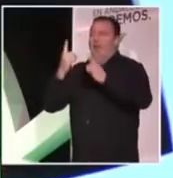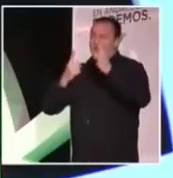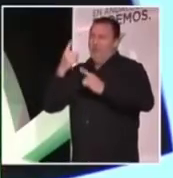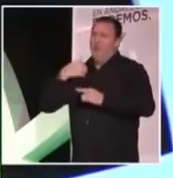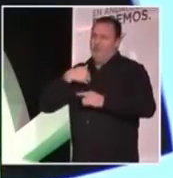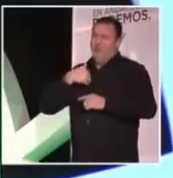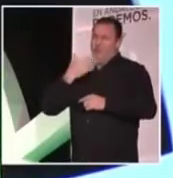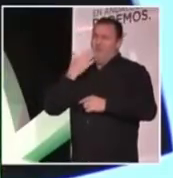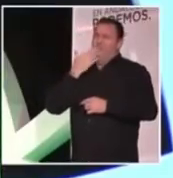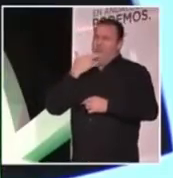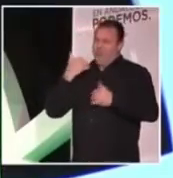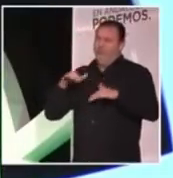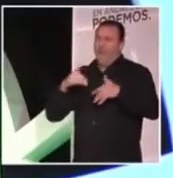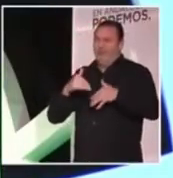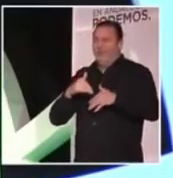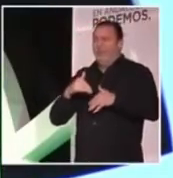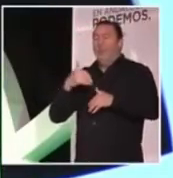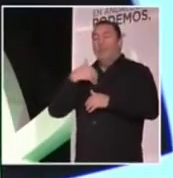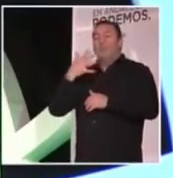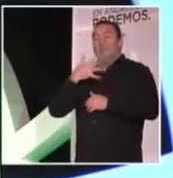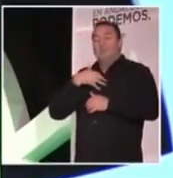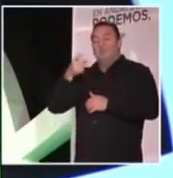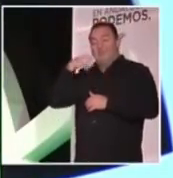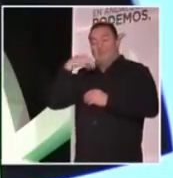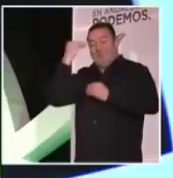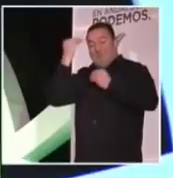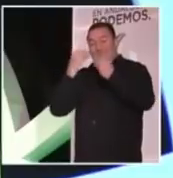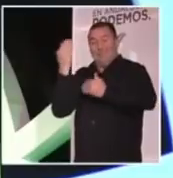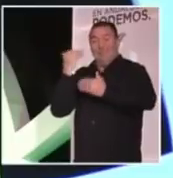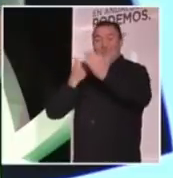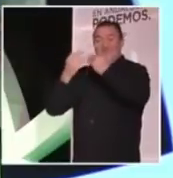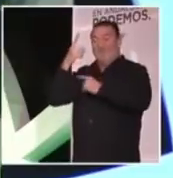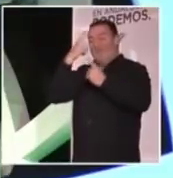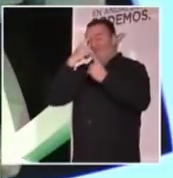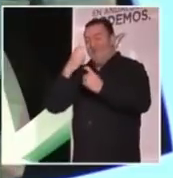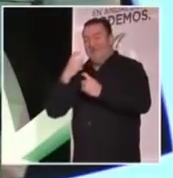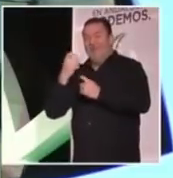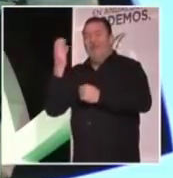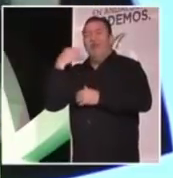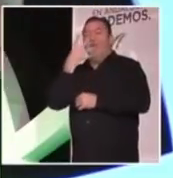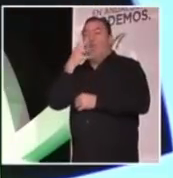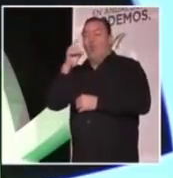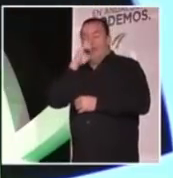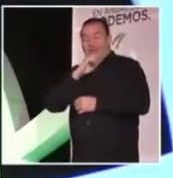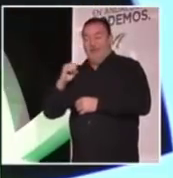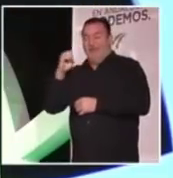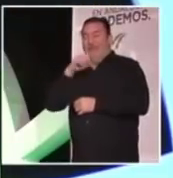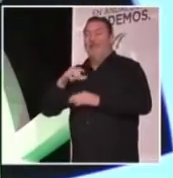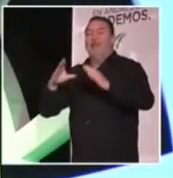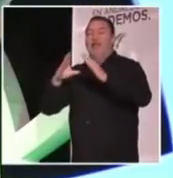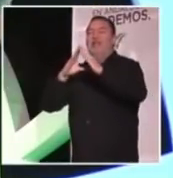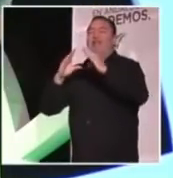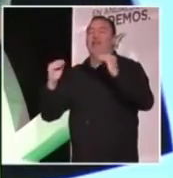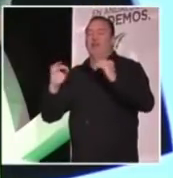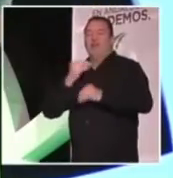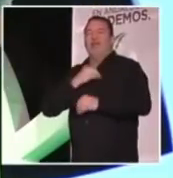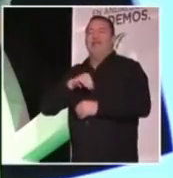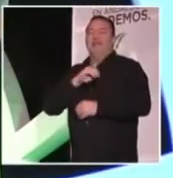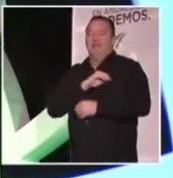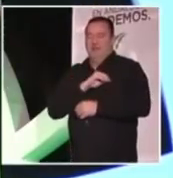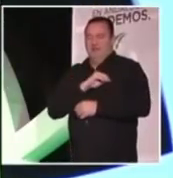Y creo que os acordáis perfectamente de lo que ocurrió hace 40 años en Andalucía y en